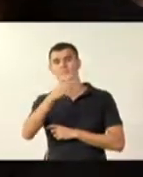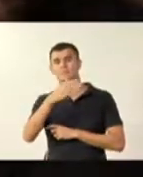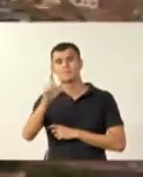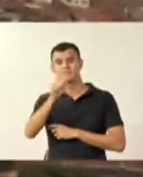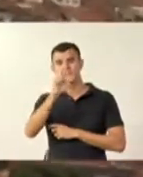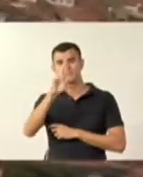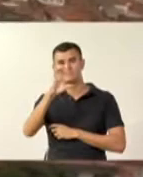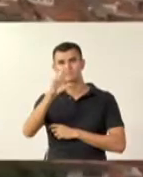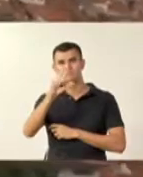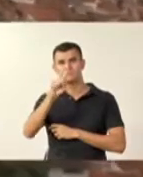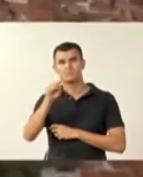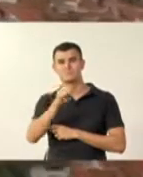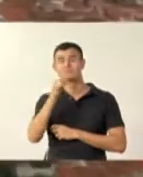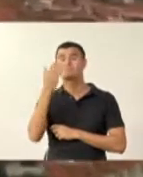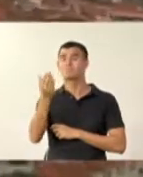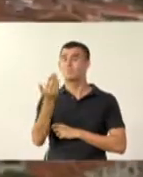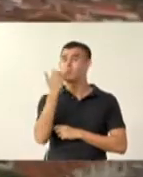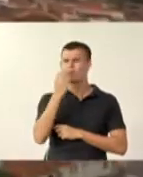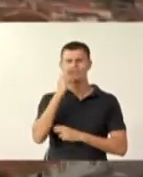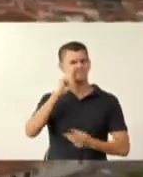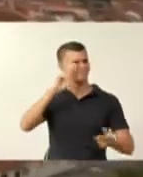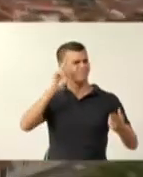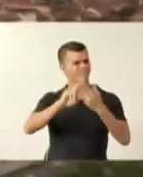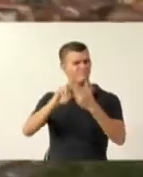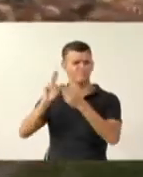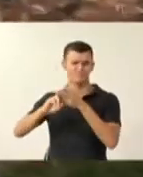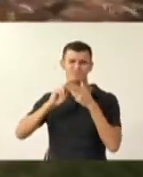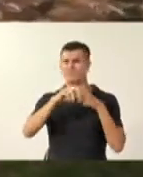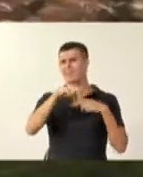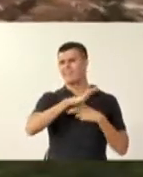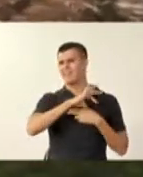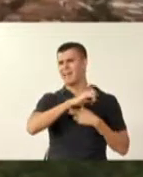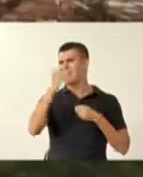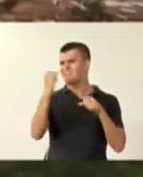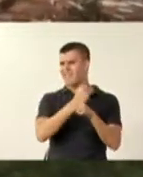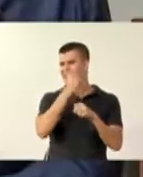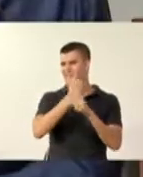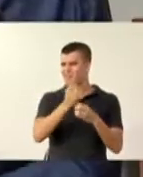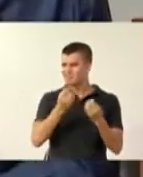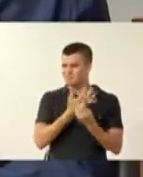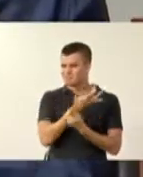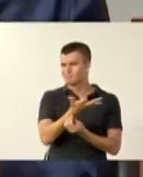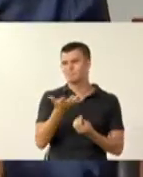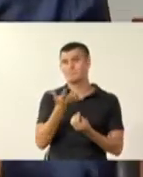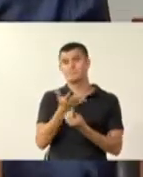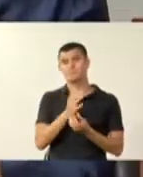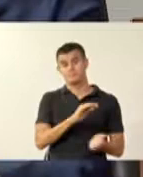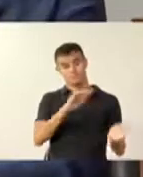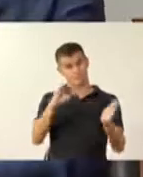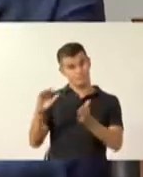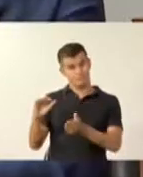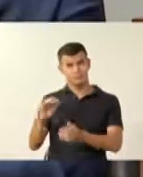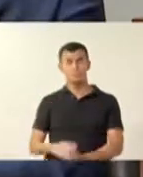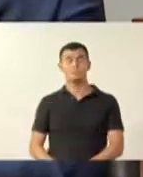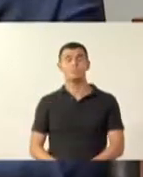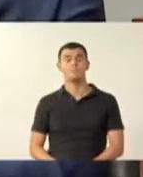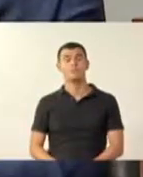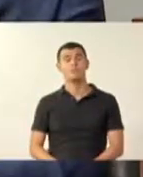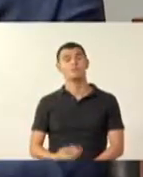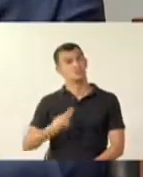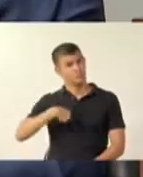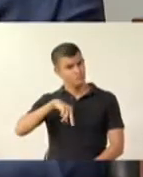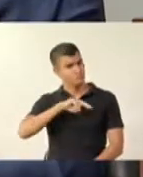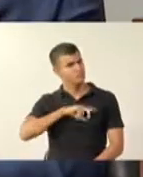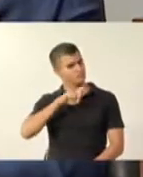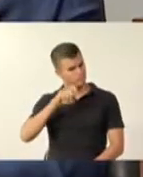ella que conoce muy bien el trabajo artístico que se desarrolla en nuestra ciudad. Nosotros debemos ser conscientes de que